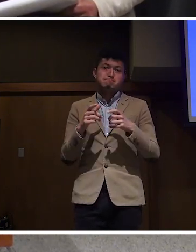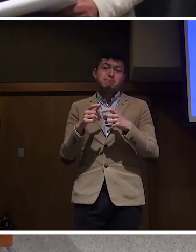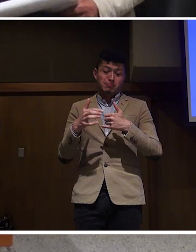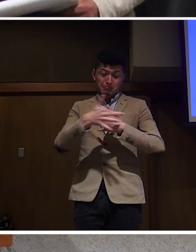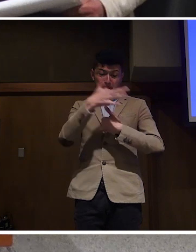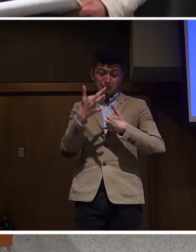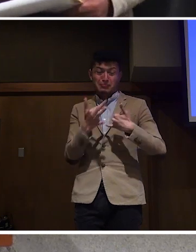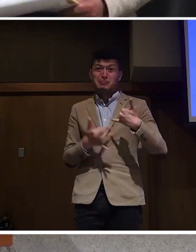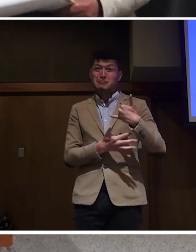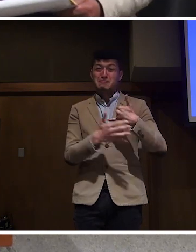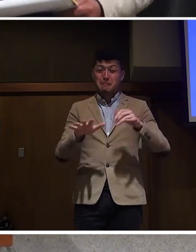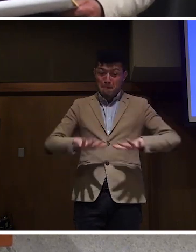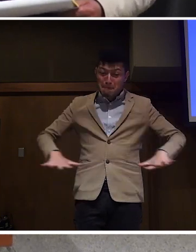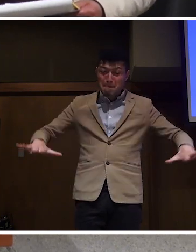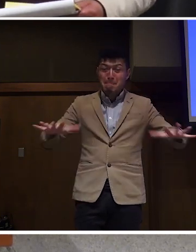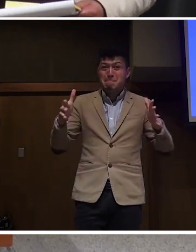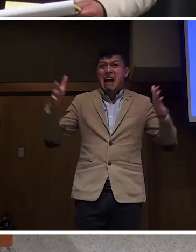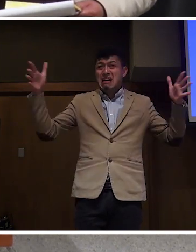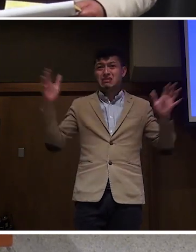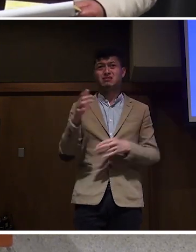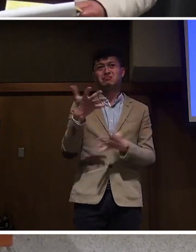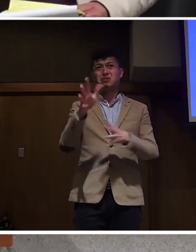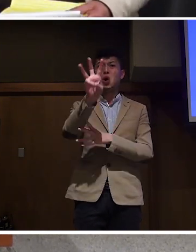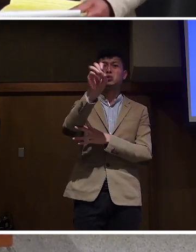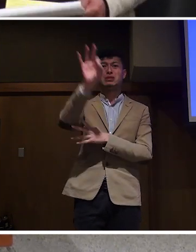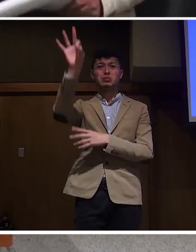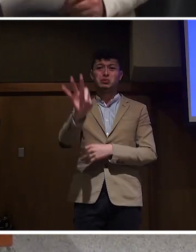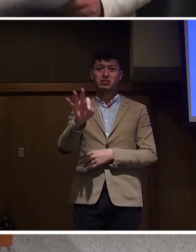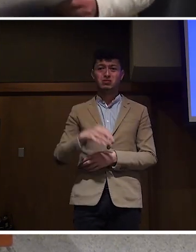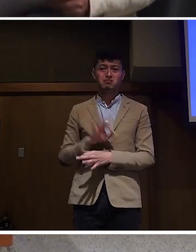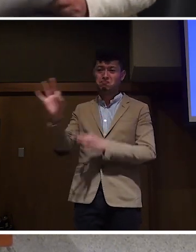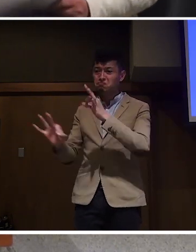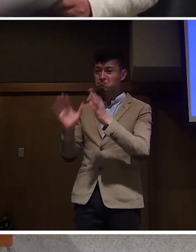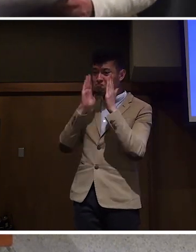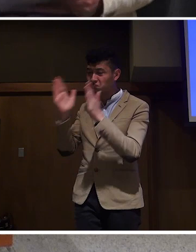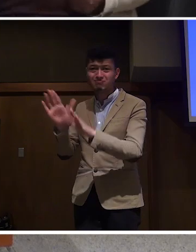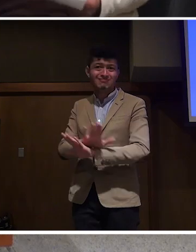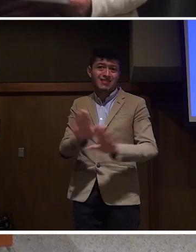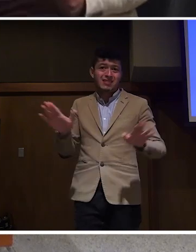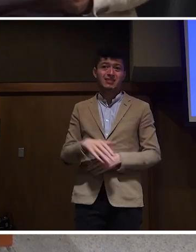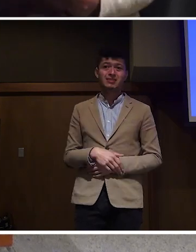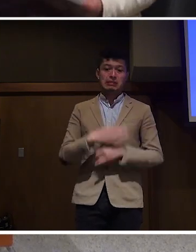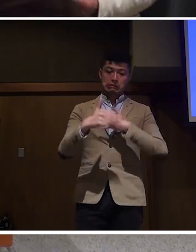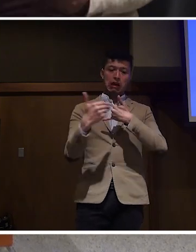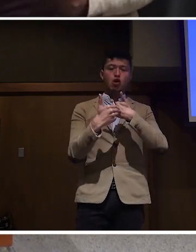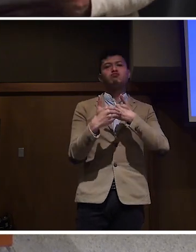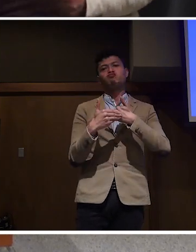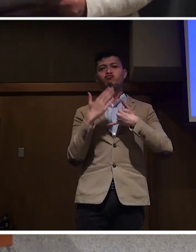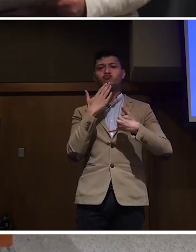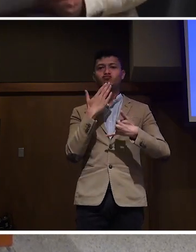hablando casi del 80% del territorio nacional. Otro elemento de los que